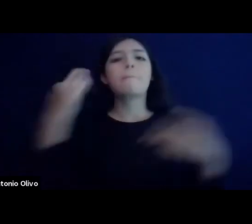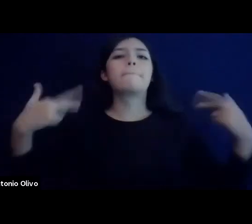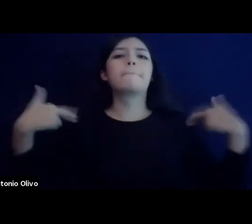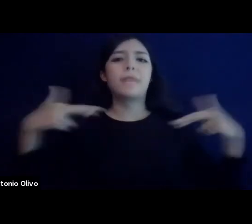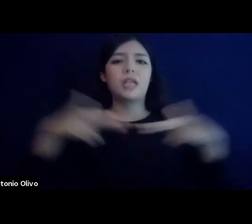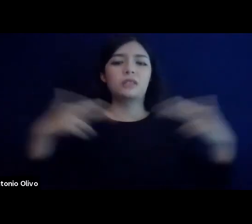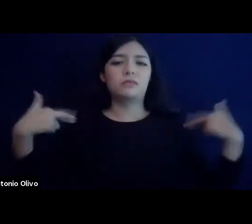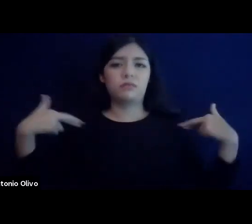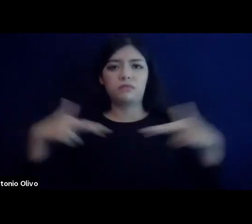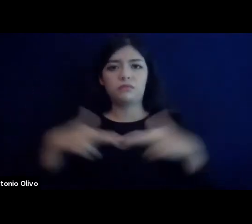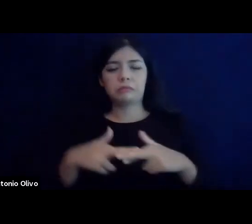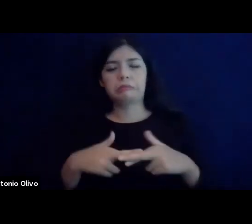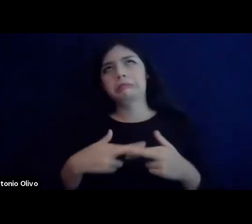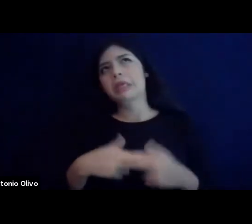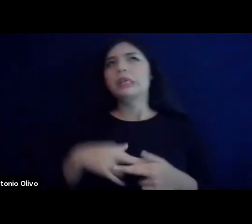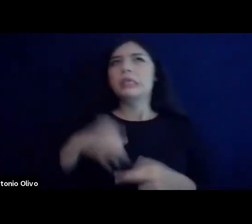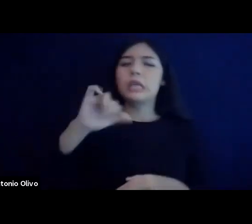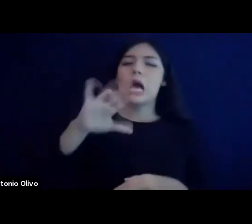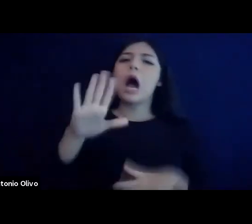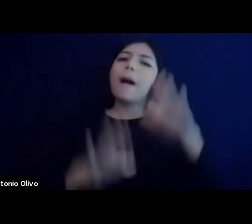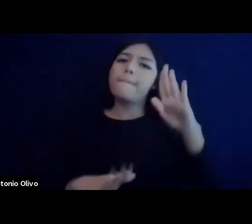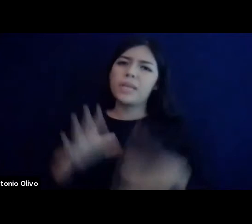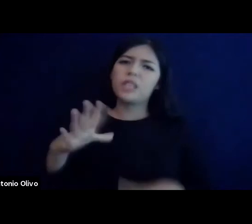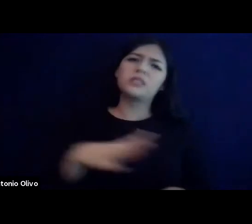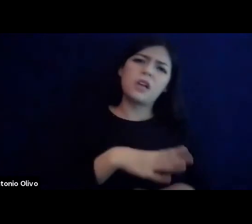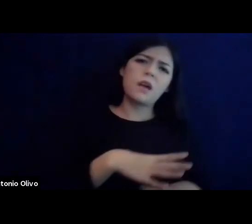en todas partes te encuentras algunos